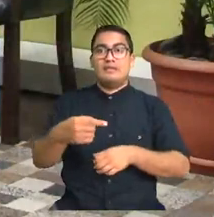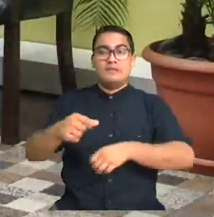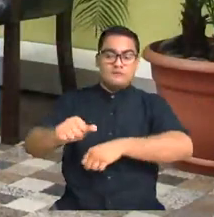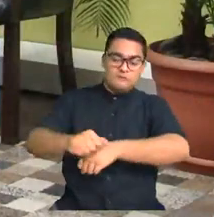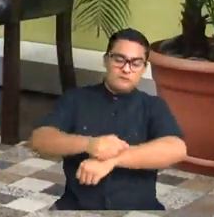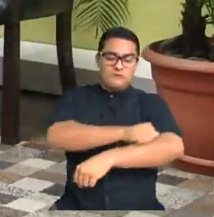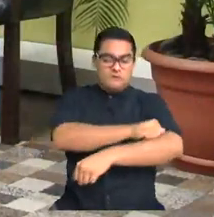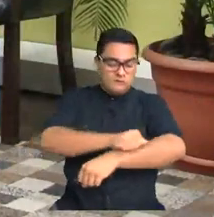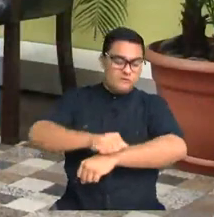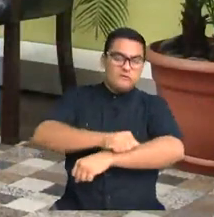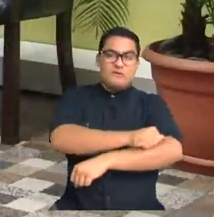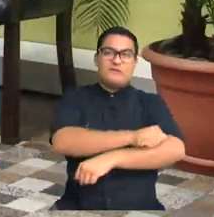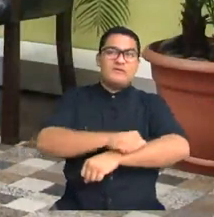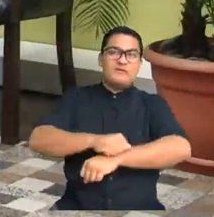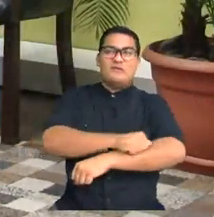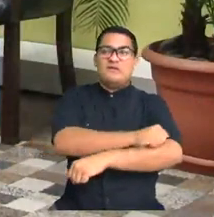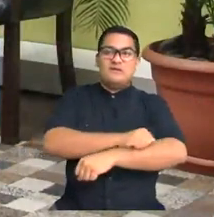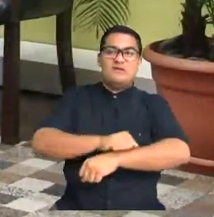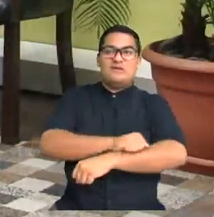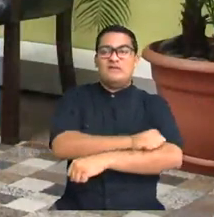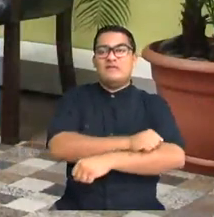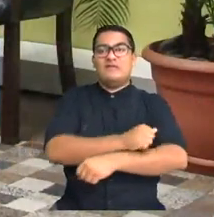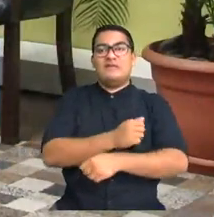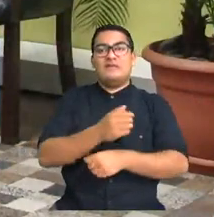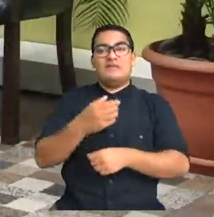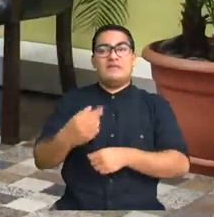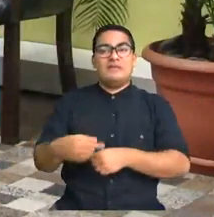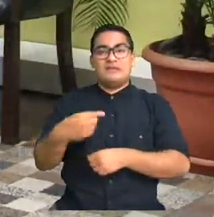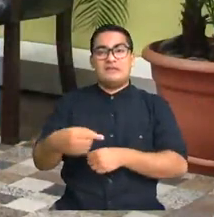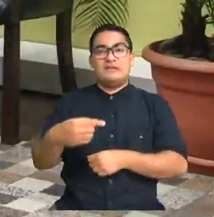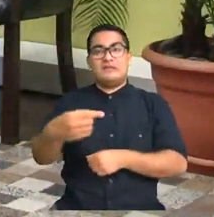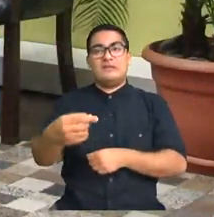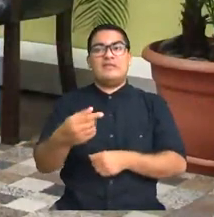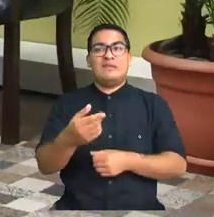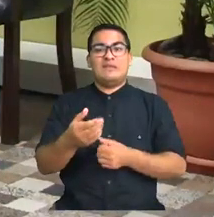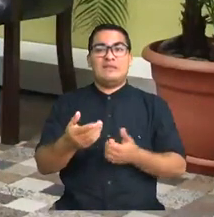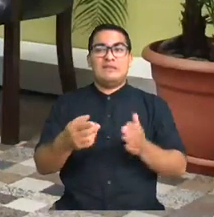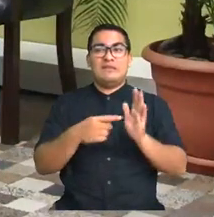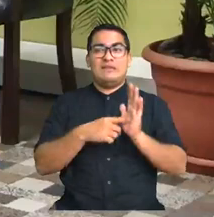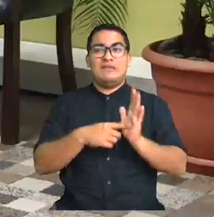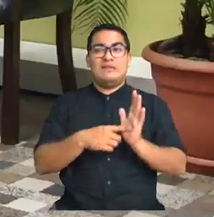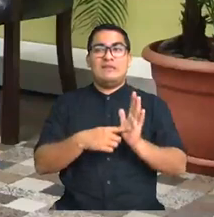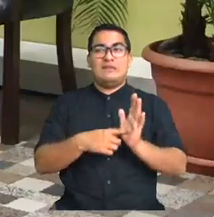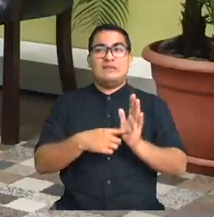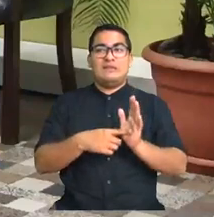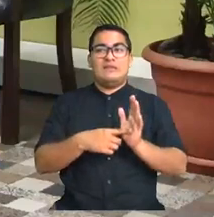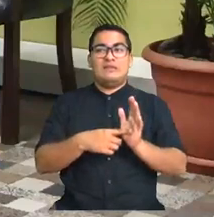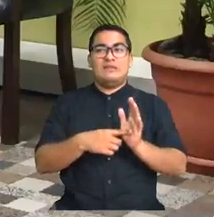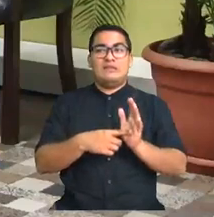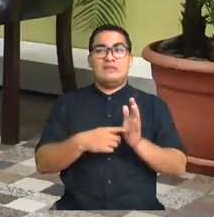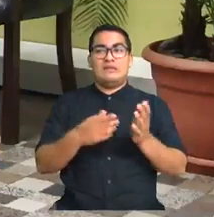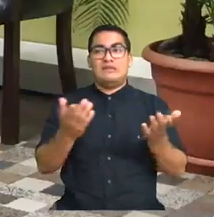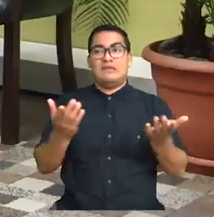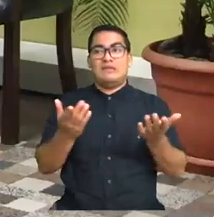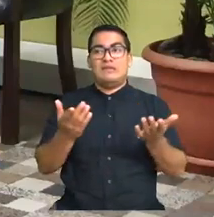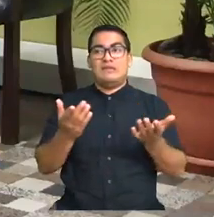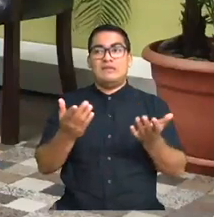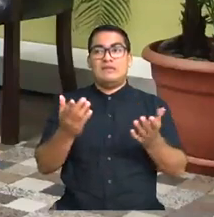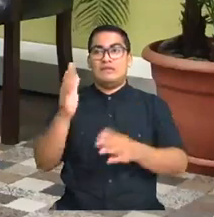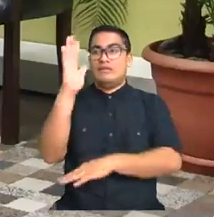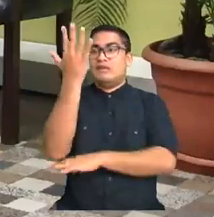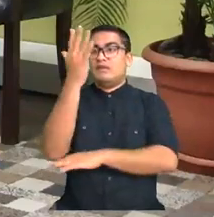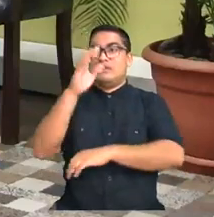fricción continua con esponja o con paste, inclusive los pastes que vienen de la planta, que son todavía